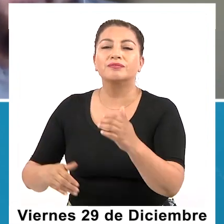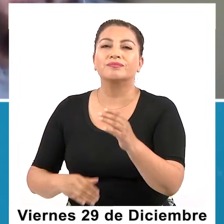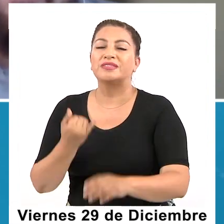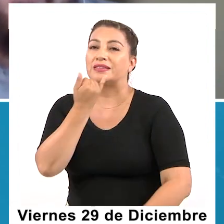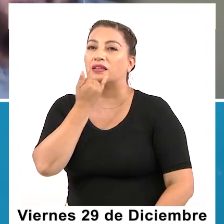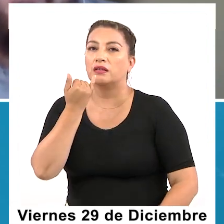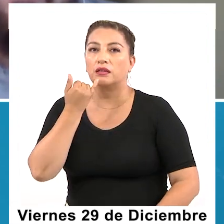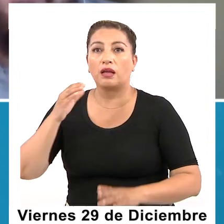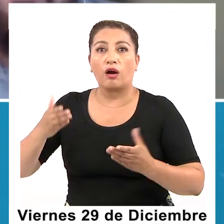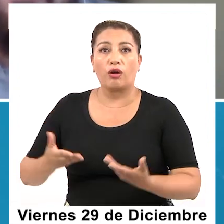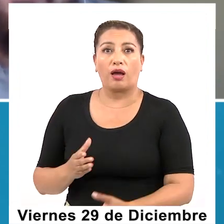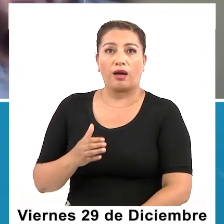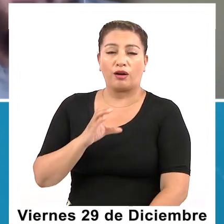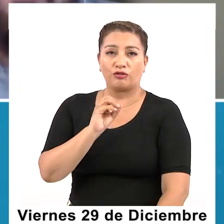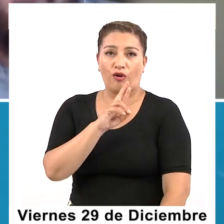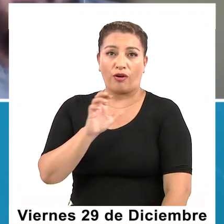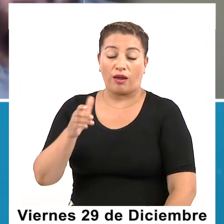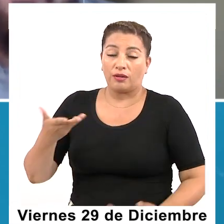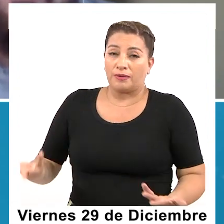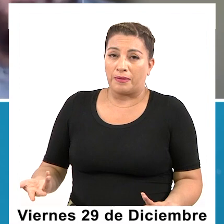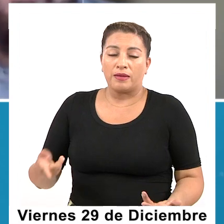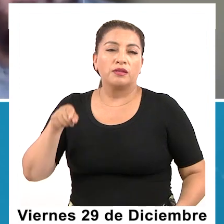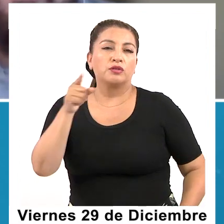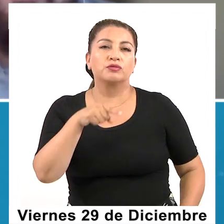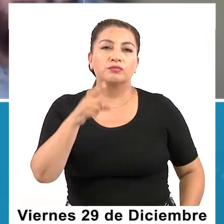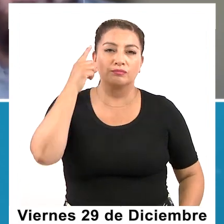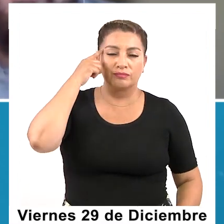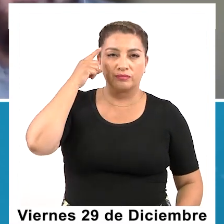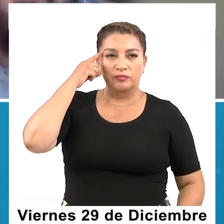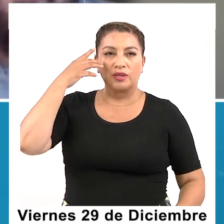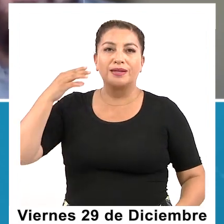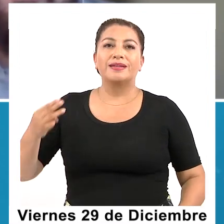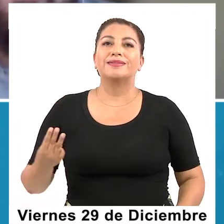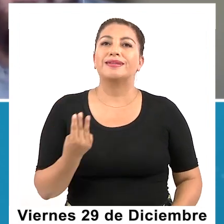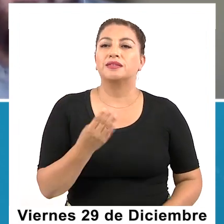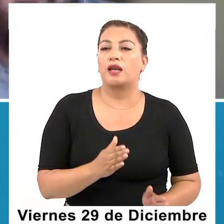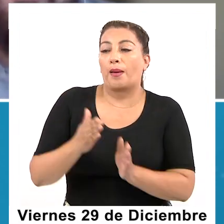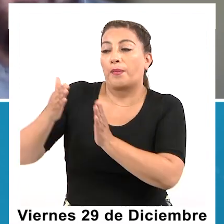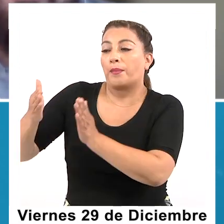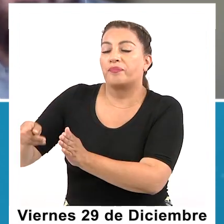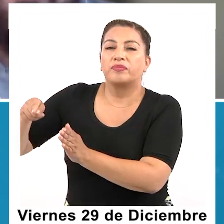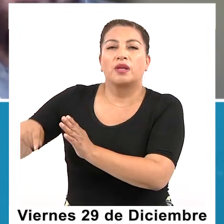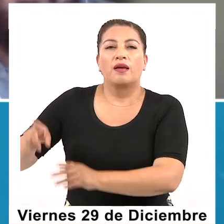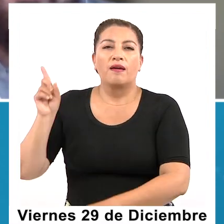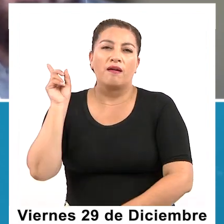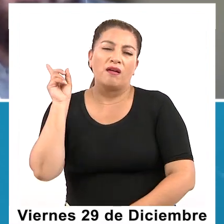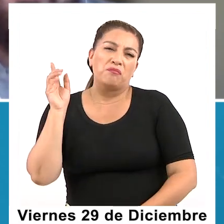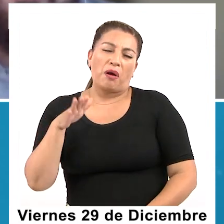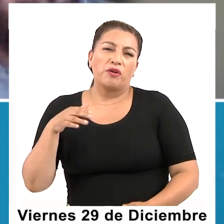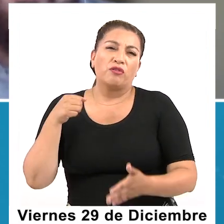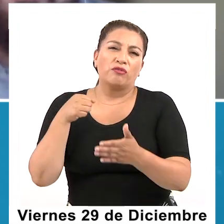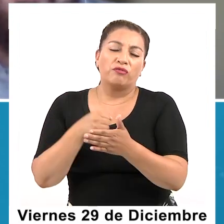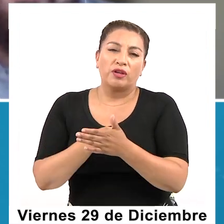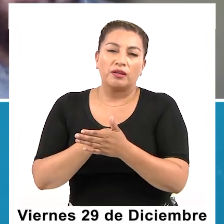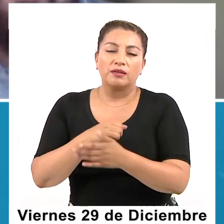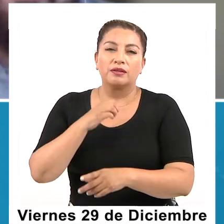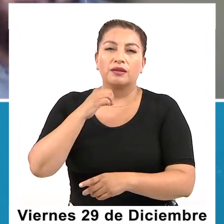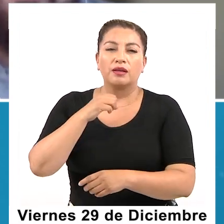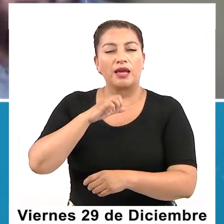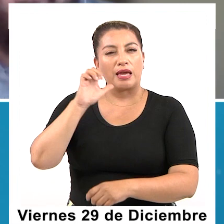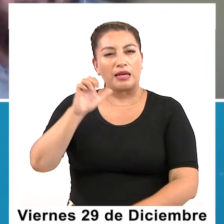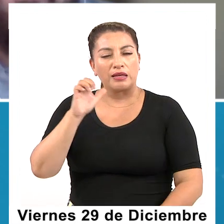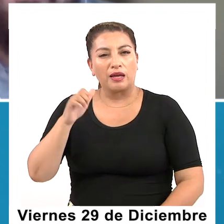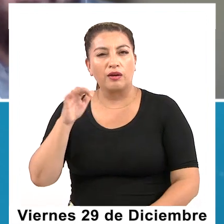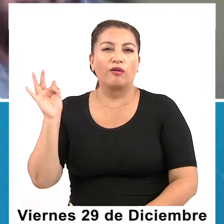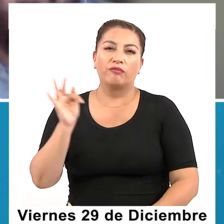consejera regional. Y esperamos ya una tercera etapa que debiese ser a finales de enero o febrero del 2024, cuando